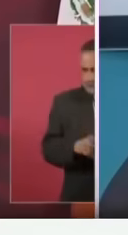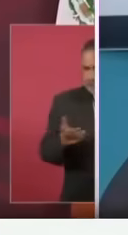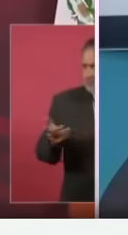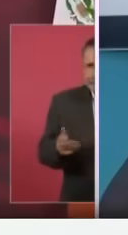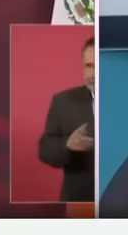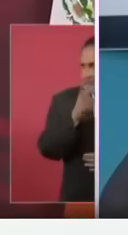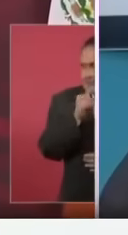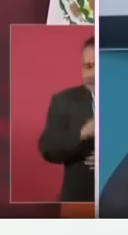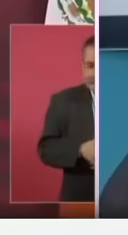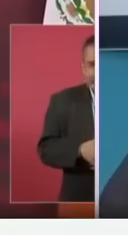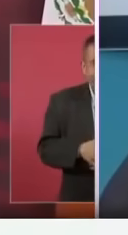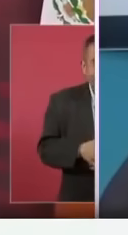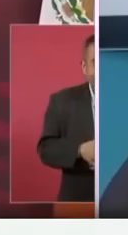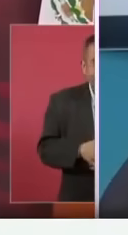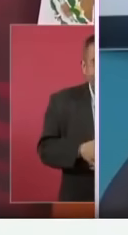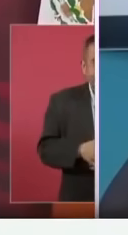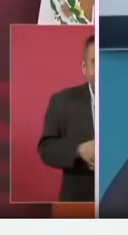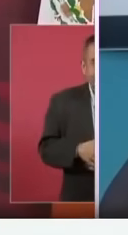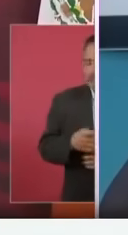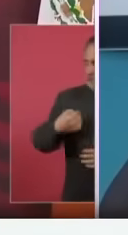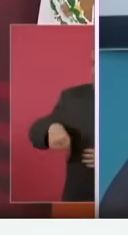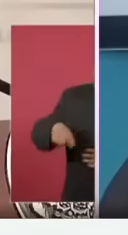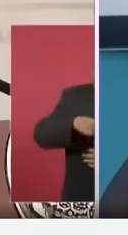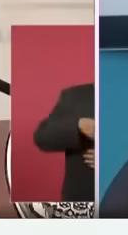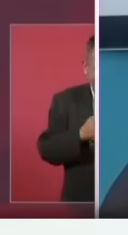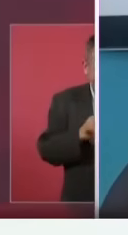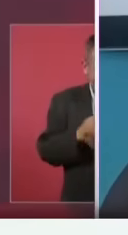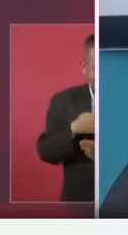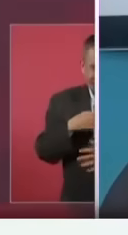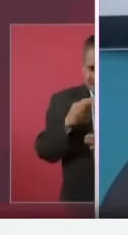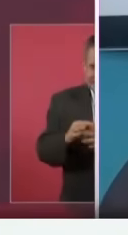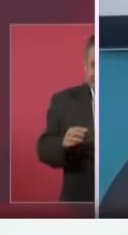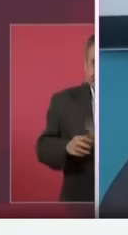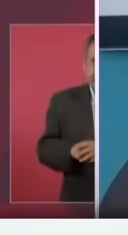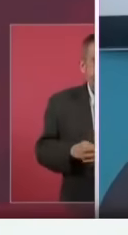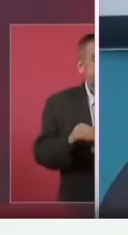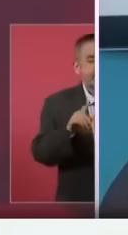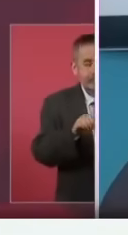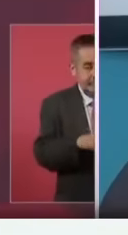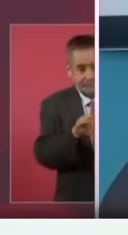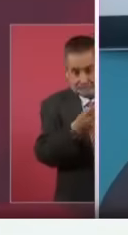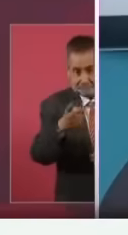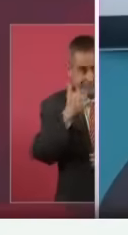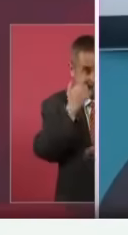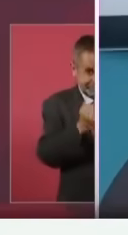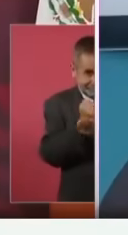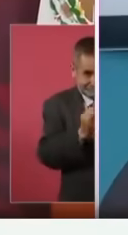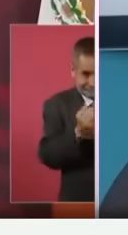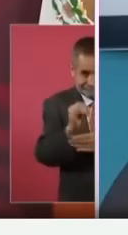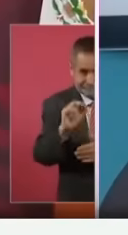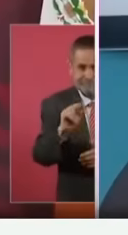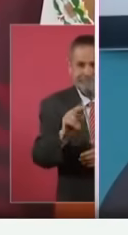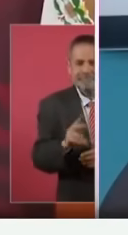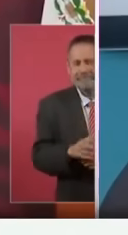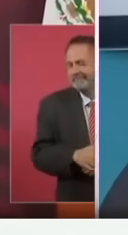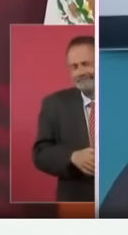es comentar los asuntos electorales, no es un invitado a esa fiesta, ni mucho menos cuando estamos hablando de un